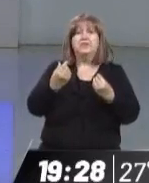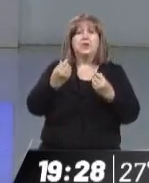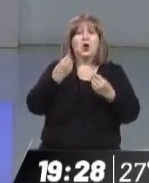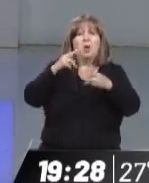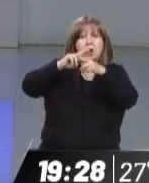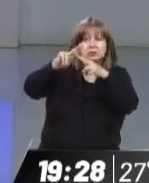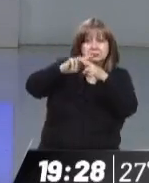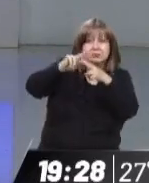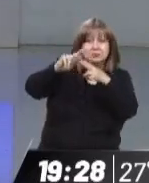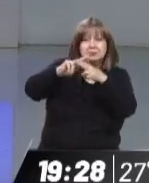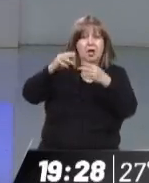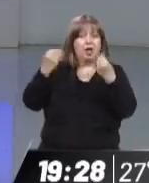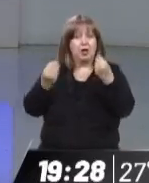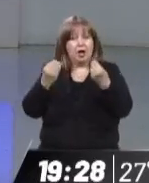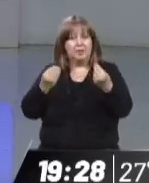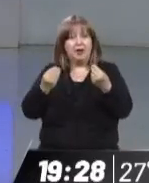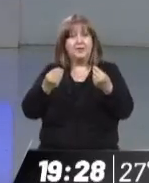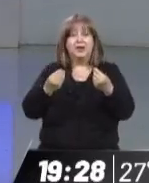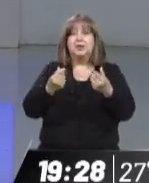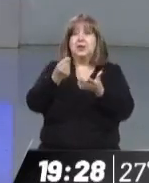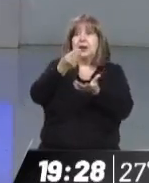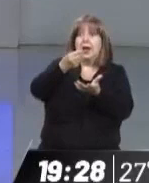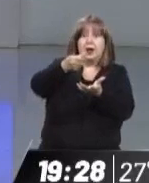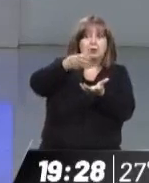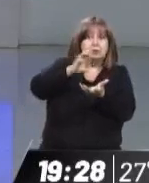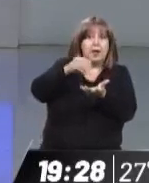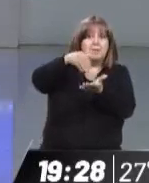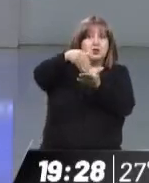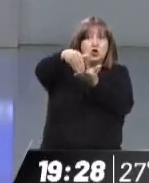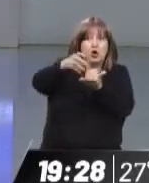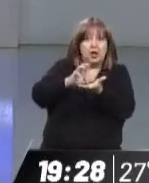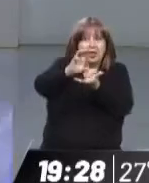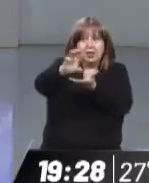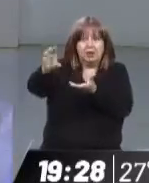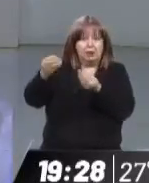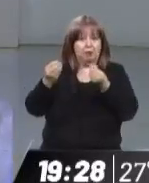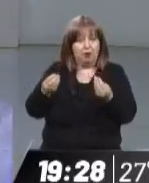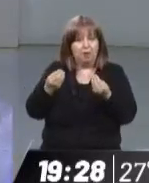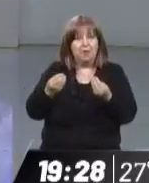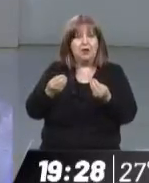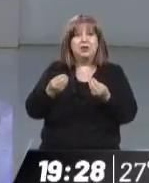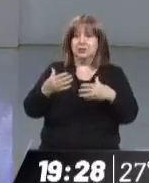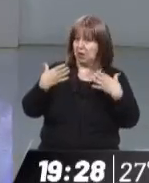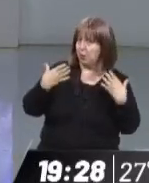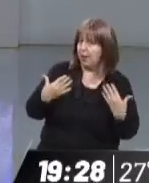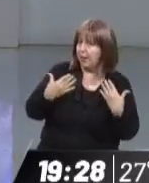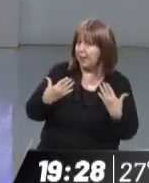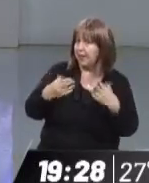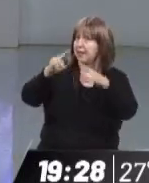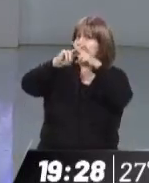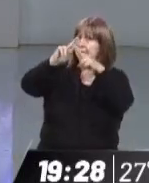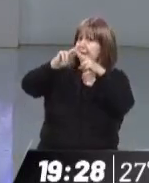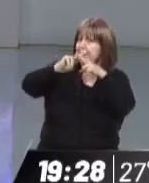cómo se podía llegar a reconstruir. Y inclusive, de grandes números también se hablaron. Bueno, con no respecto. Solamente eso, sino además de si era posible una